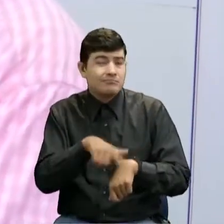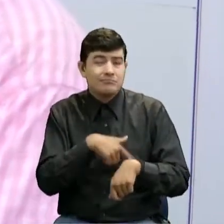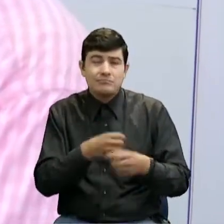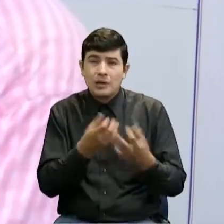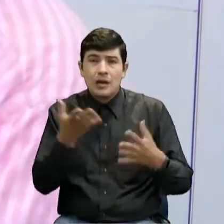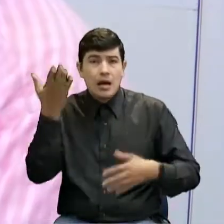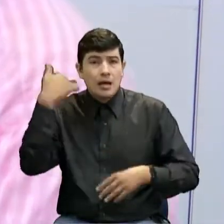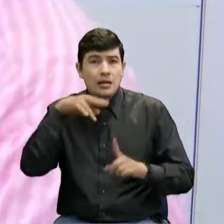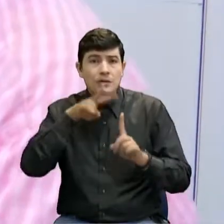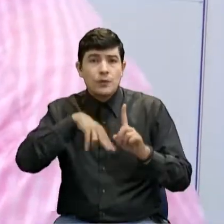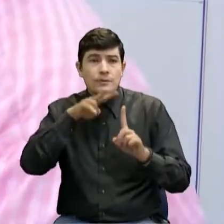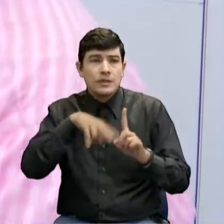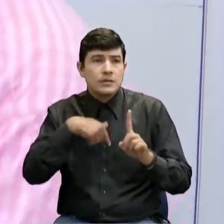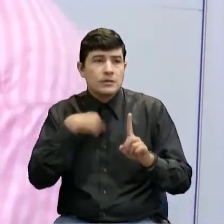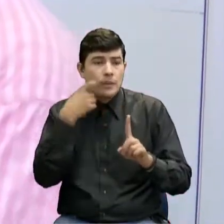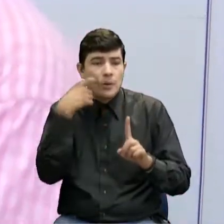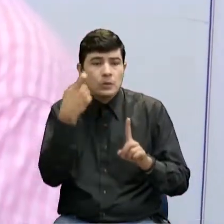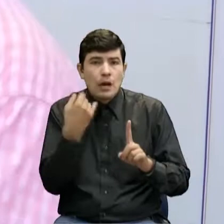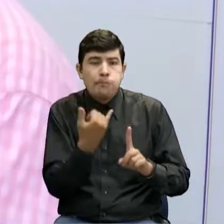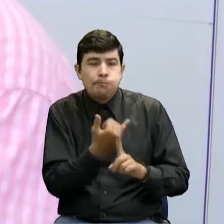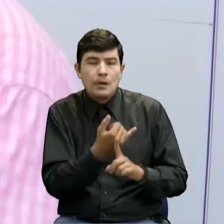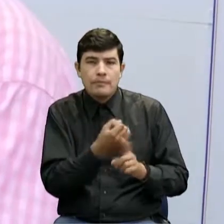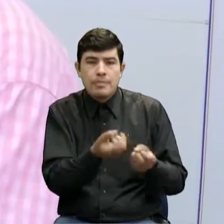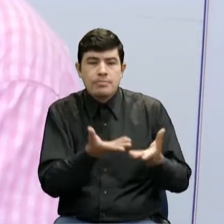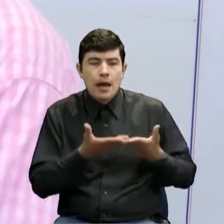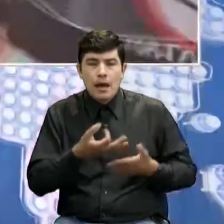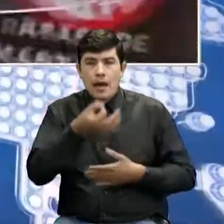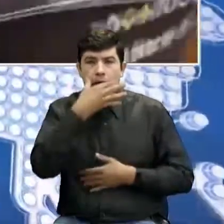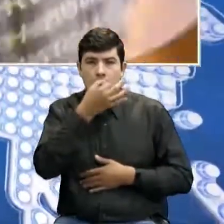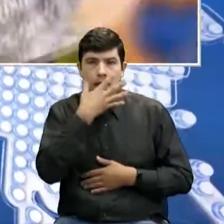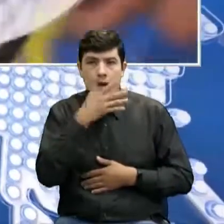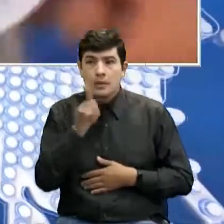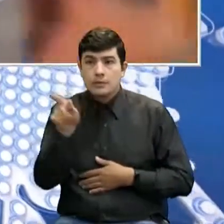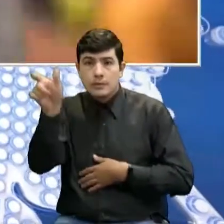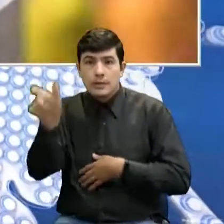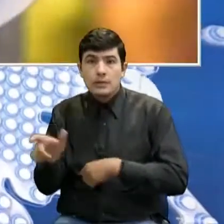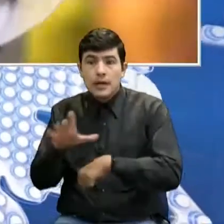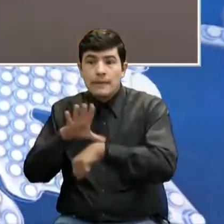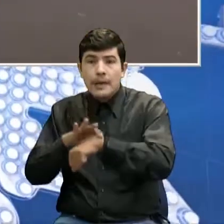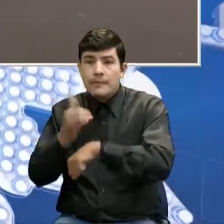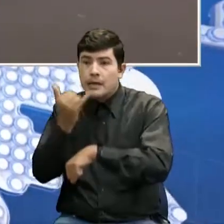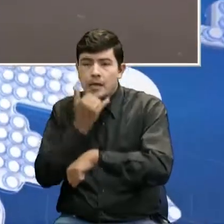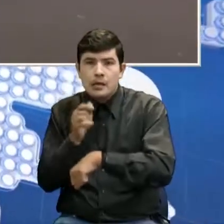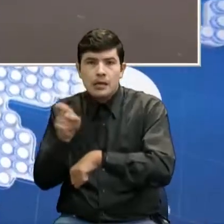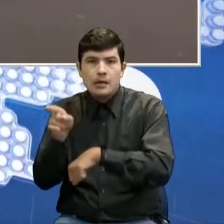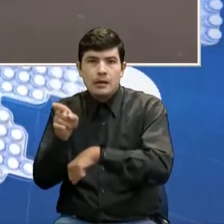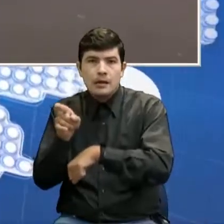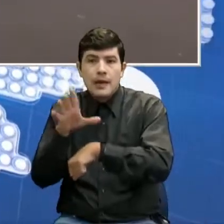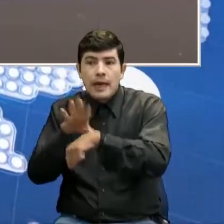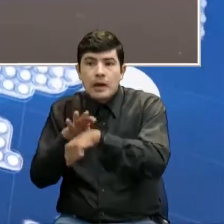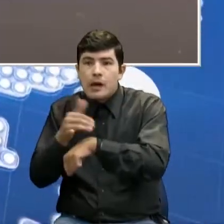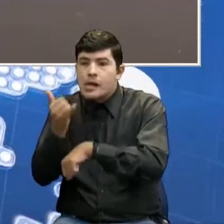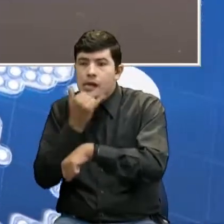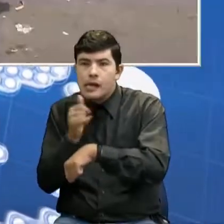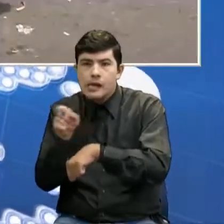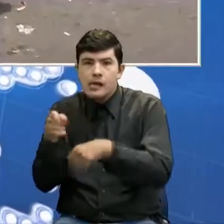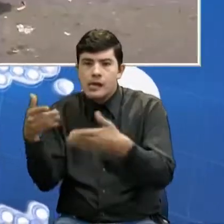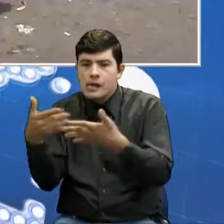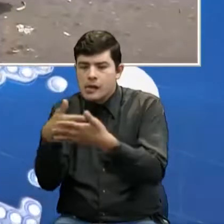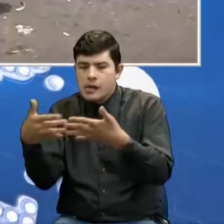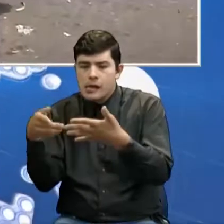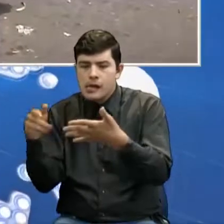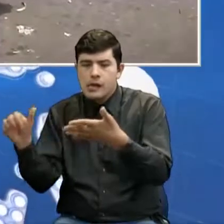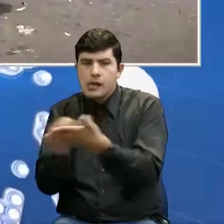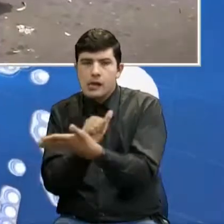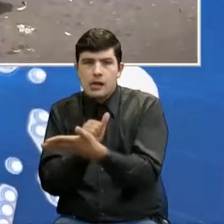meses de estar tramitando este medicamento y todo porque el médico se equivocó al recetar melo y no ellos no arreglan nada tiene que